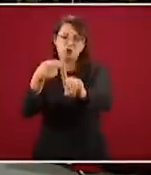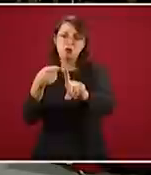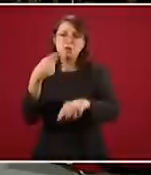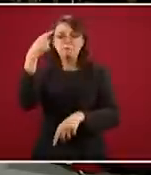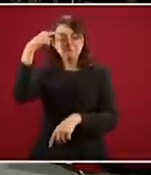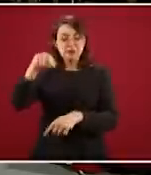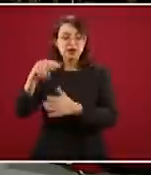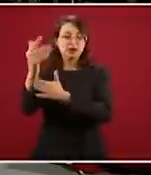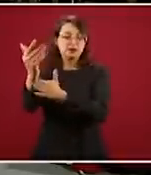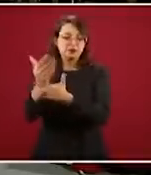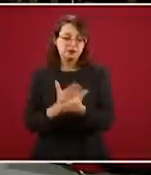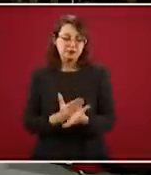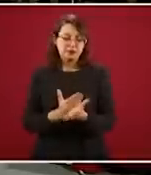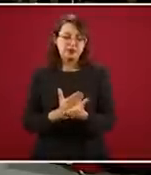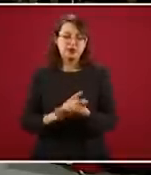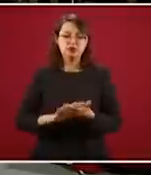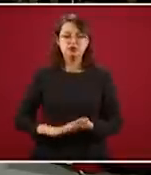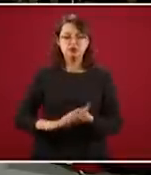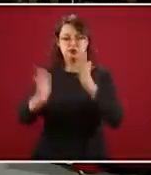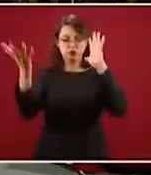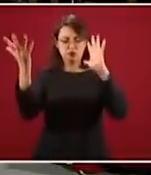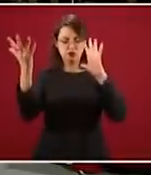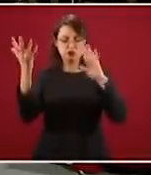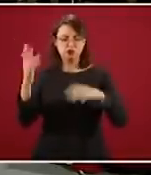aminorar la violencia